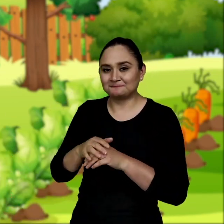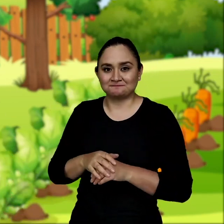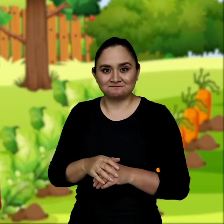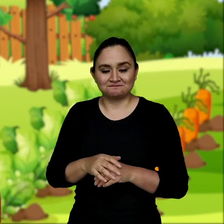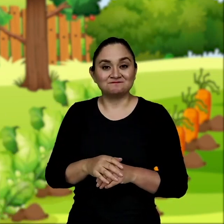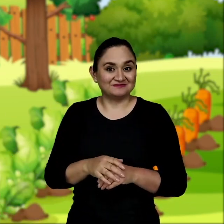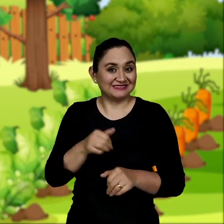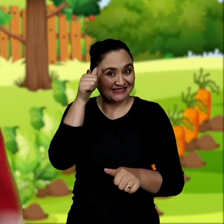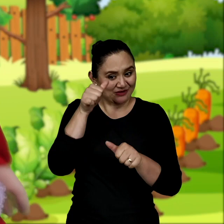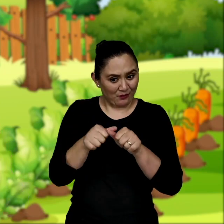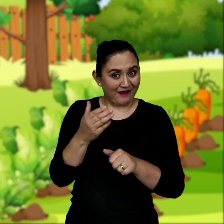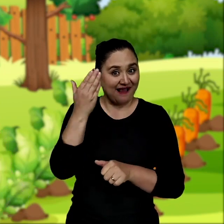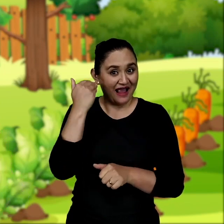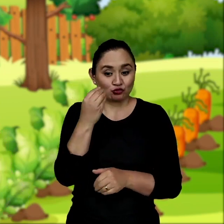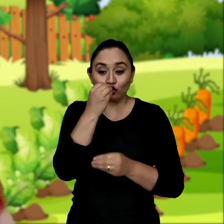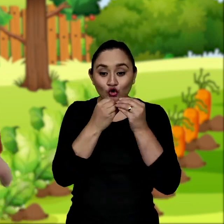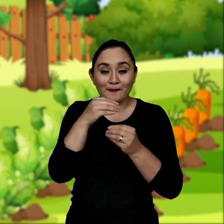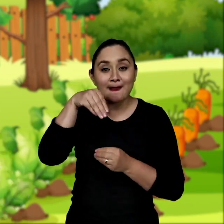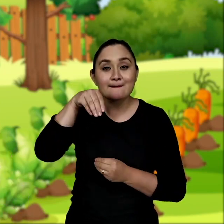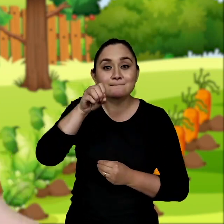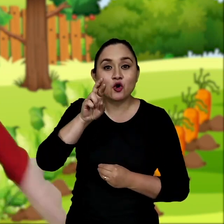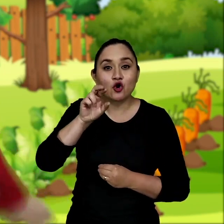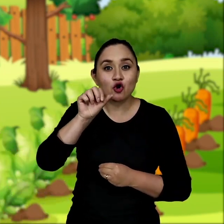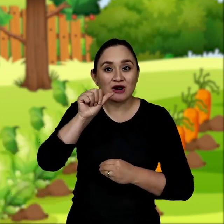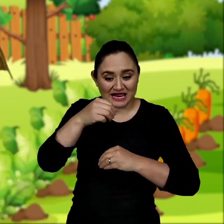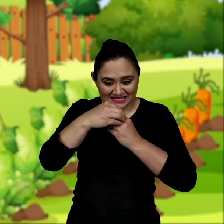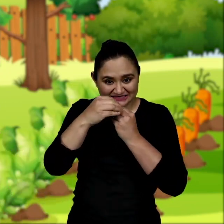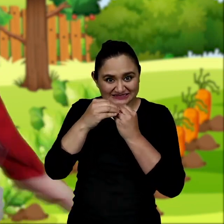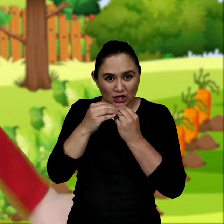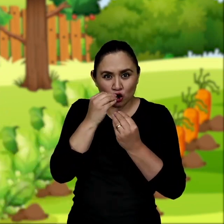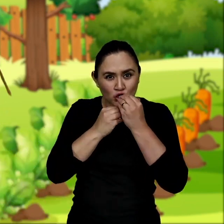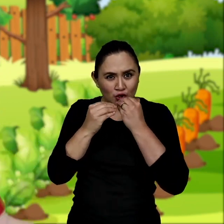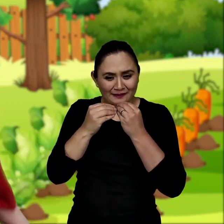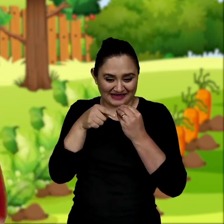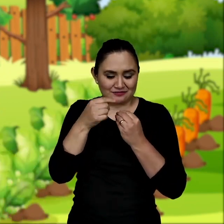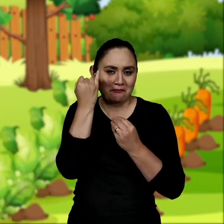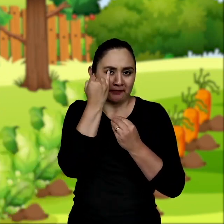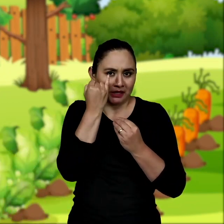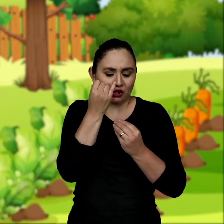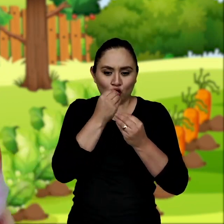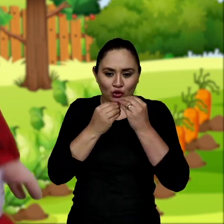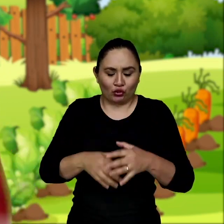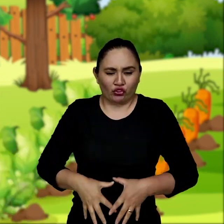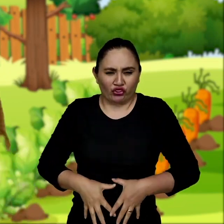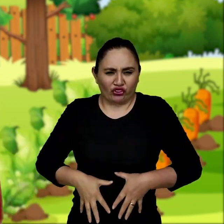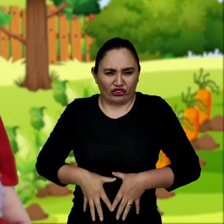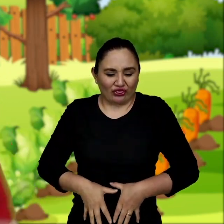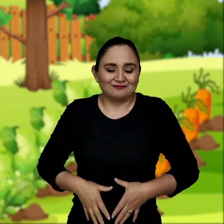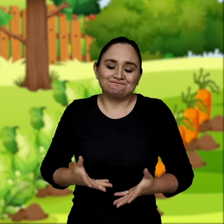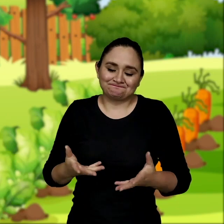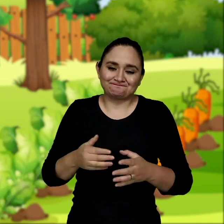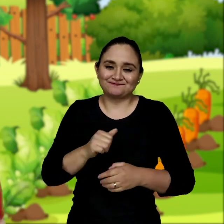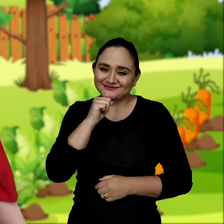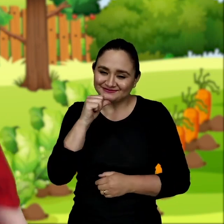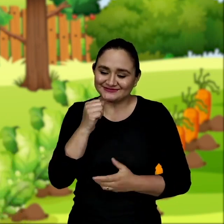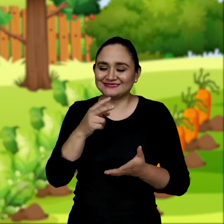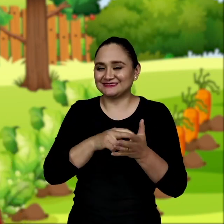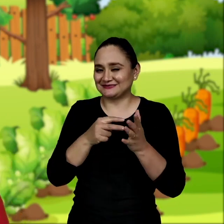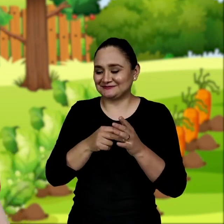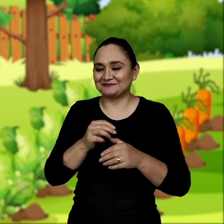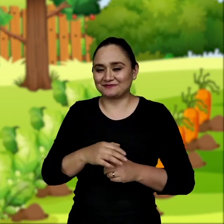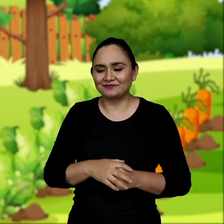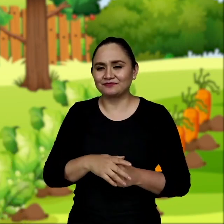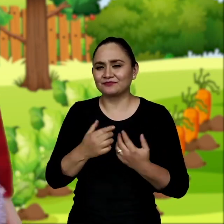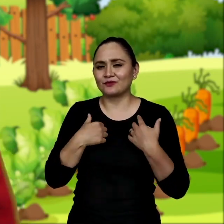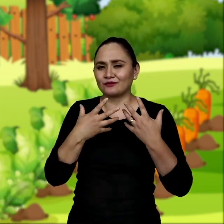verdes. Ay, por eso yo quiero saber cuáles son los errores frecuentes al momento de cosechar los